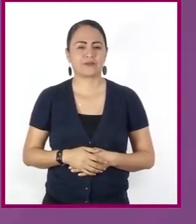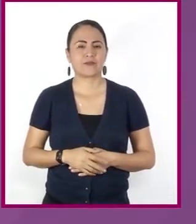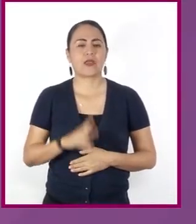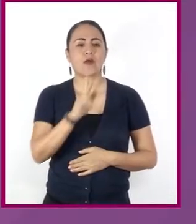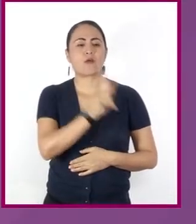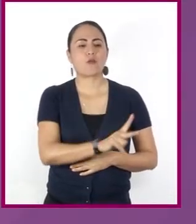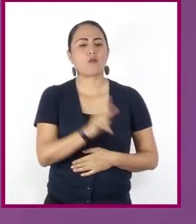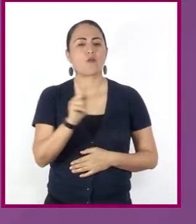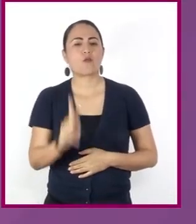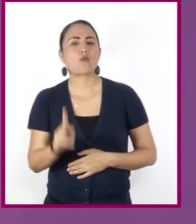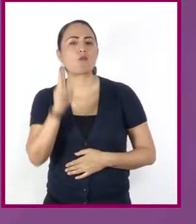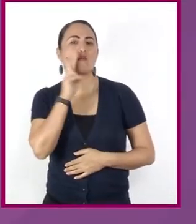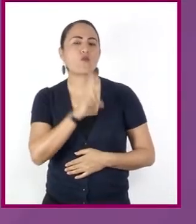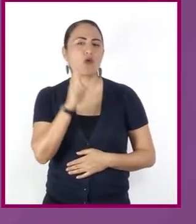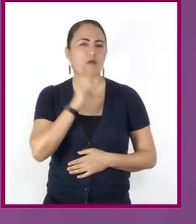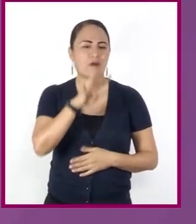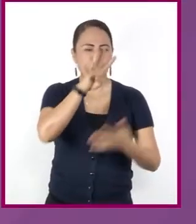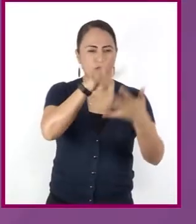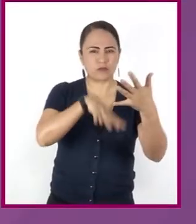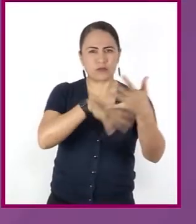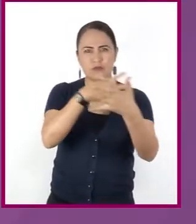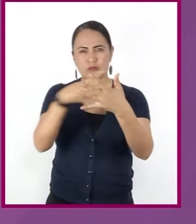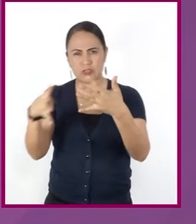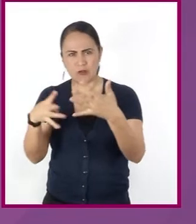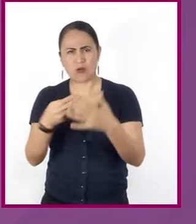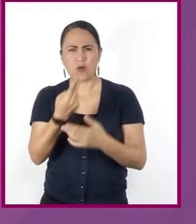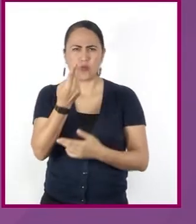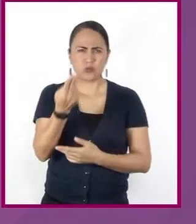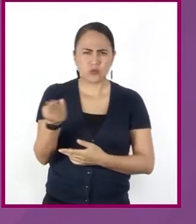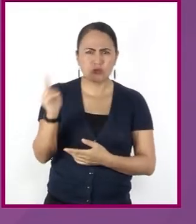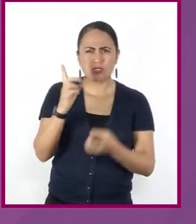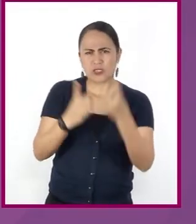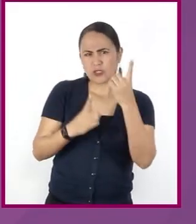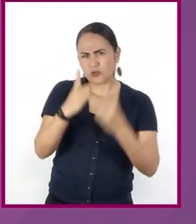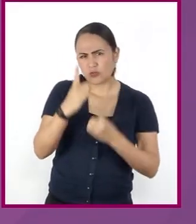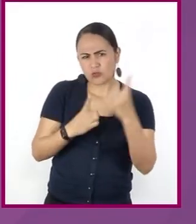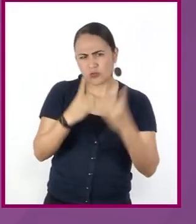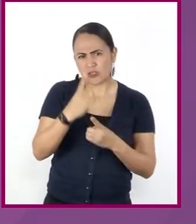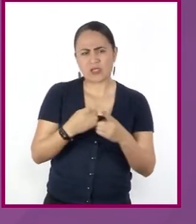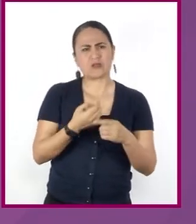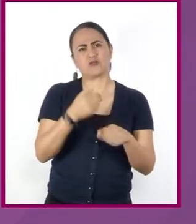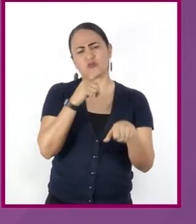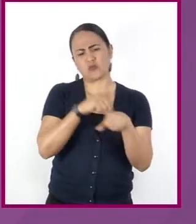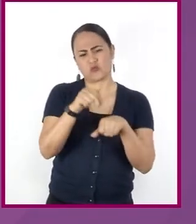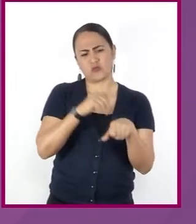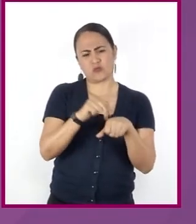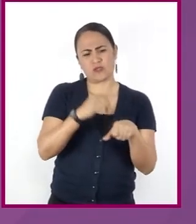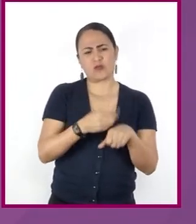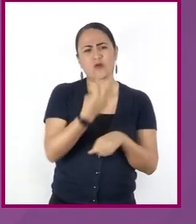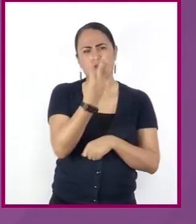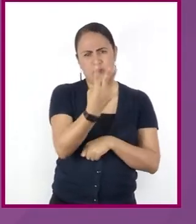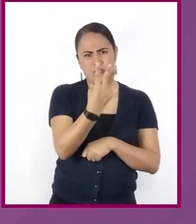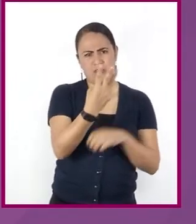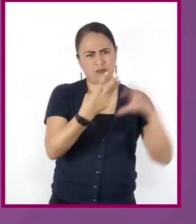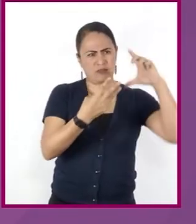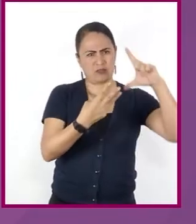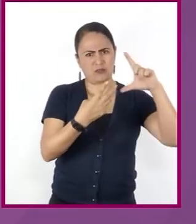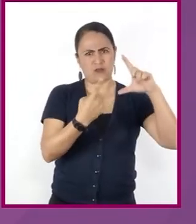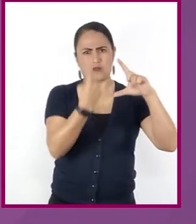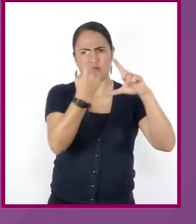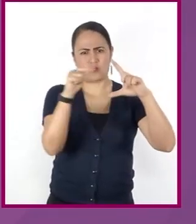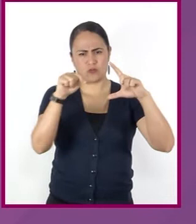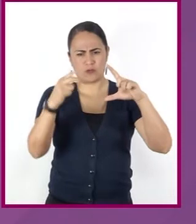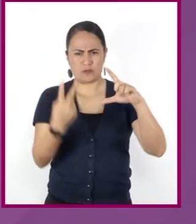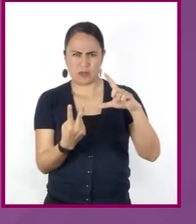Comparen sus resultados con los de la tabla. Si tuvieron duda en el caso del número mixto, 3 enteros, 1/2 de